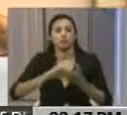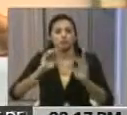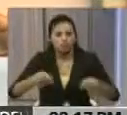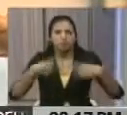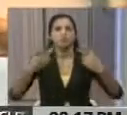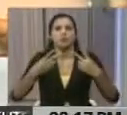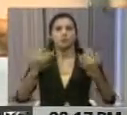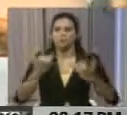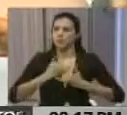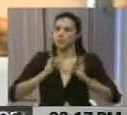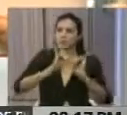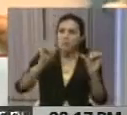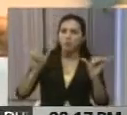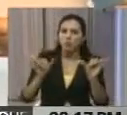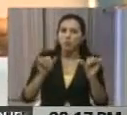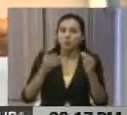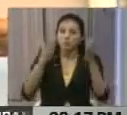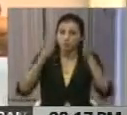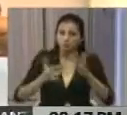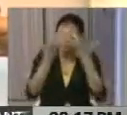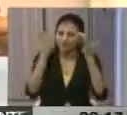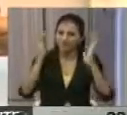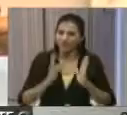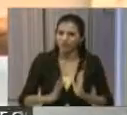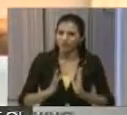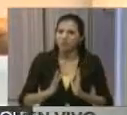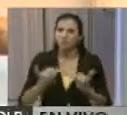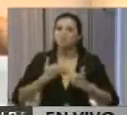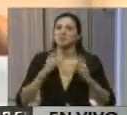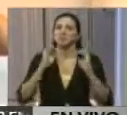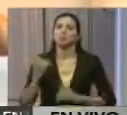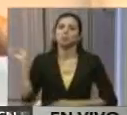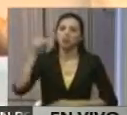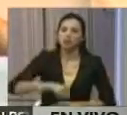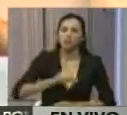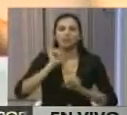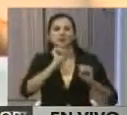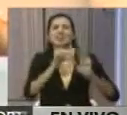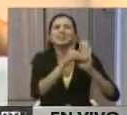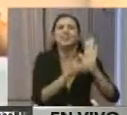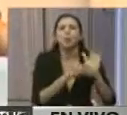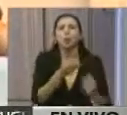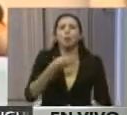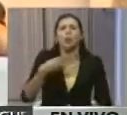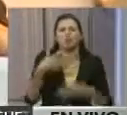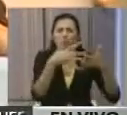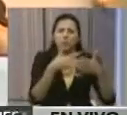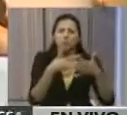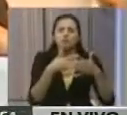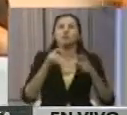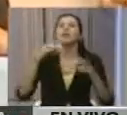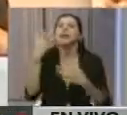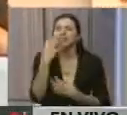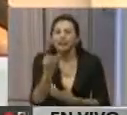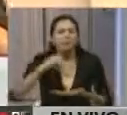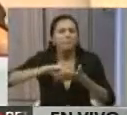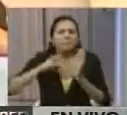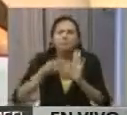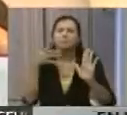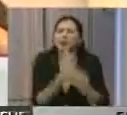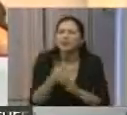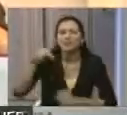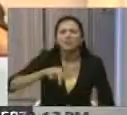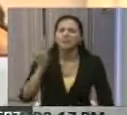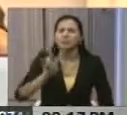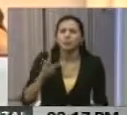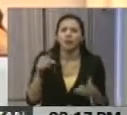han autoconvocado para darle un rechazo al decreto de Obama, pero también para entender la realidad venezolana, para entender este